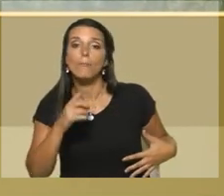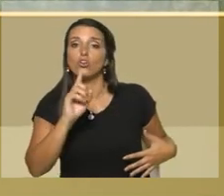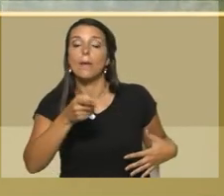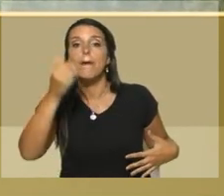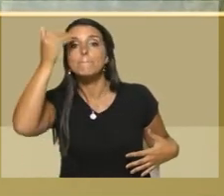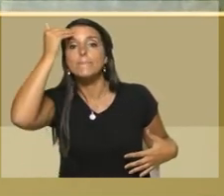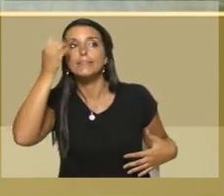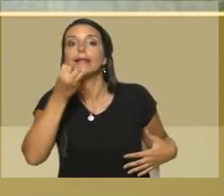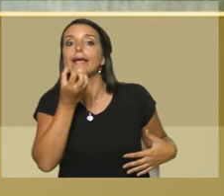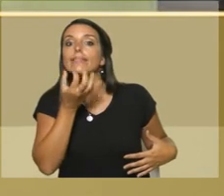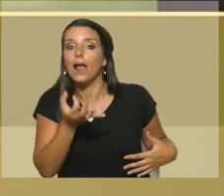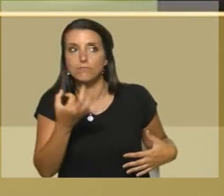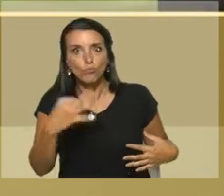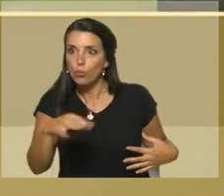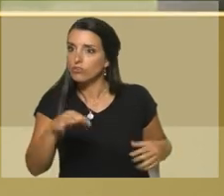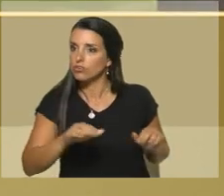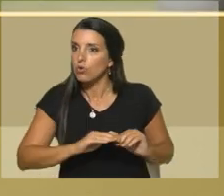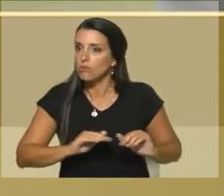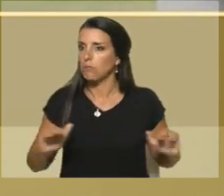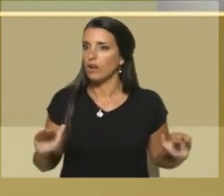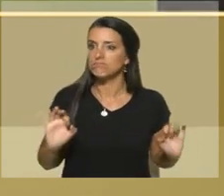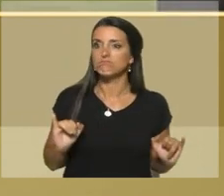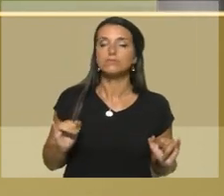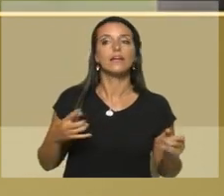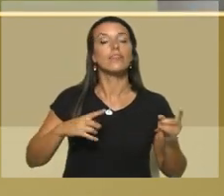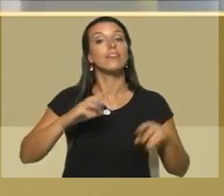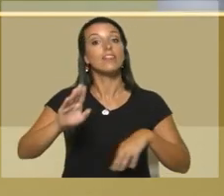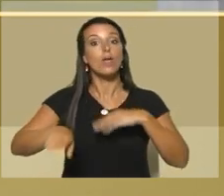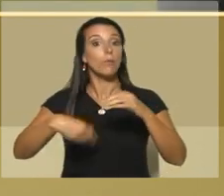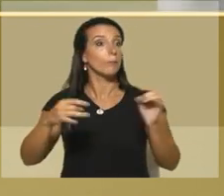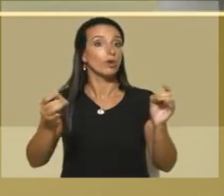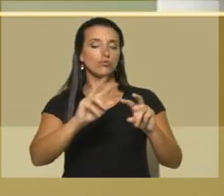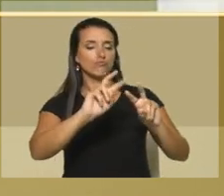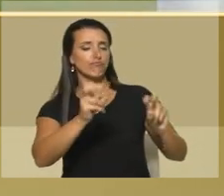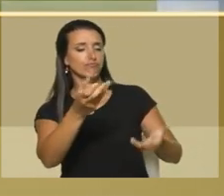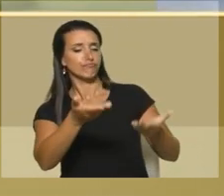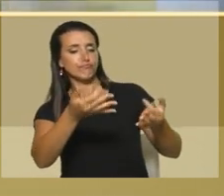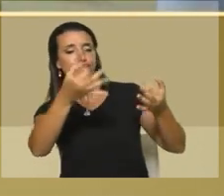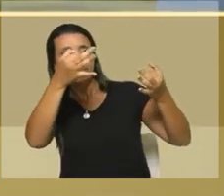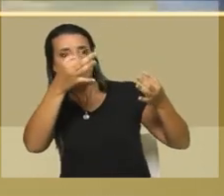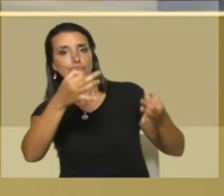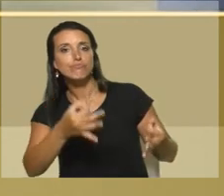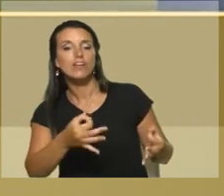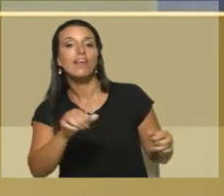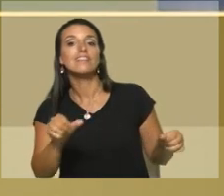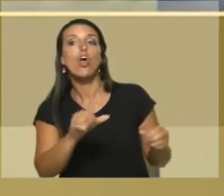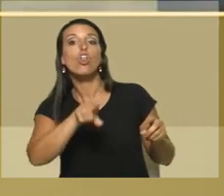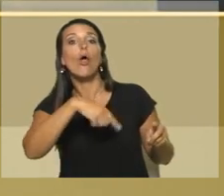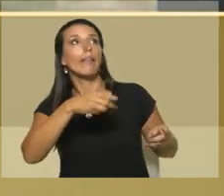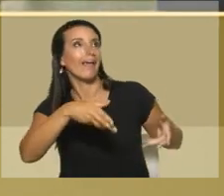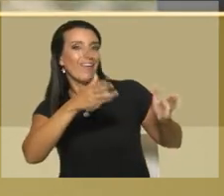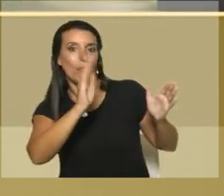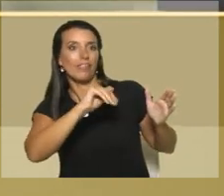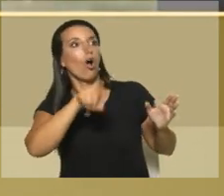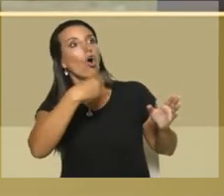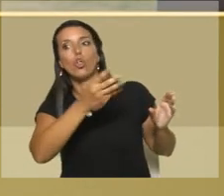era normal y luego que se hizo toda esa evaluación lo que se hizo fue realojarlos en